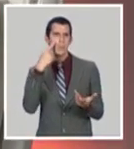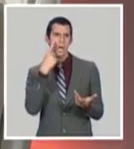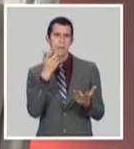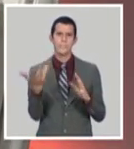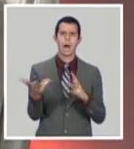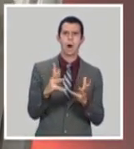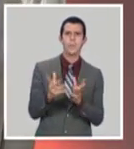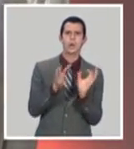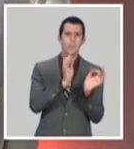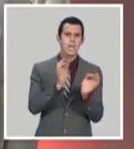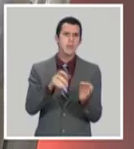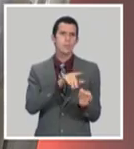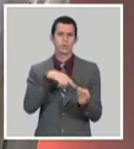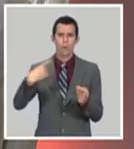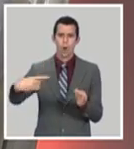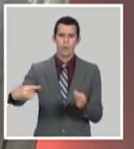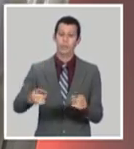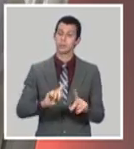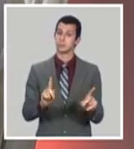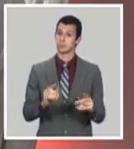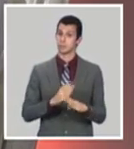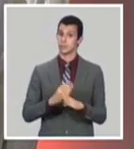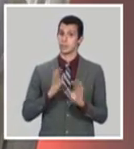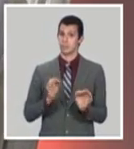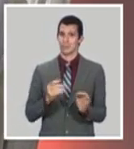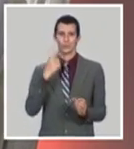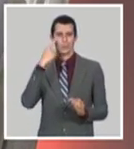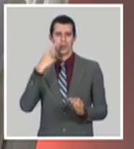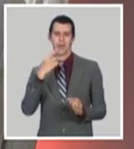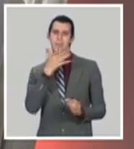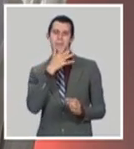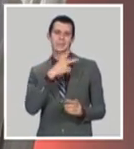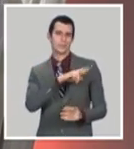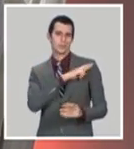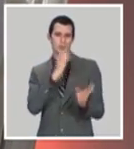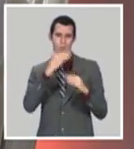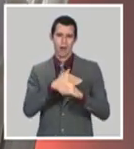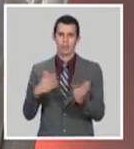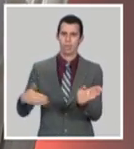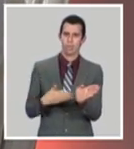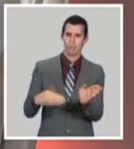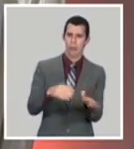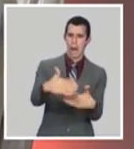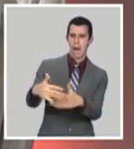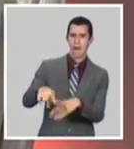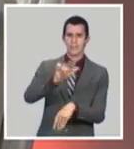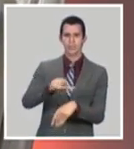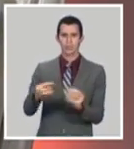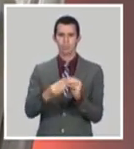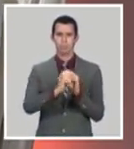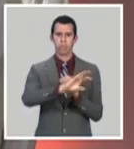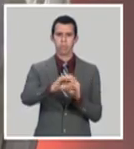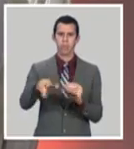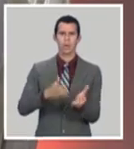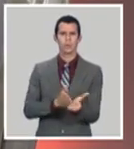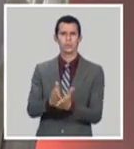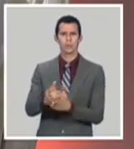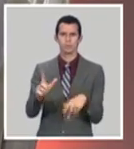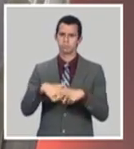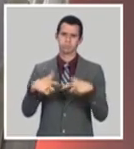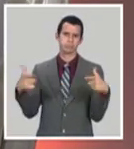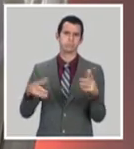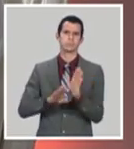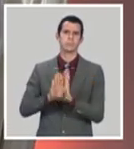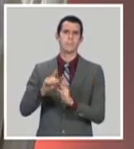no se cumplen las medidas que están establecidas, cuando no hay una responsabilidad de todo el que le corresponde y de la población, de manera